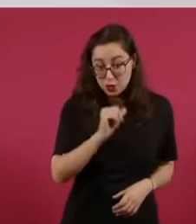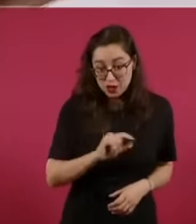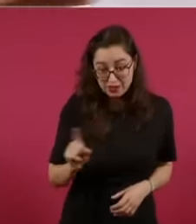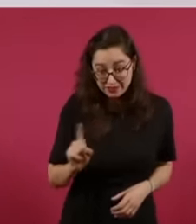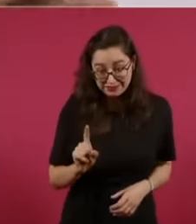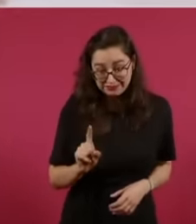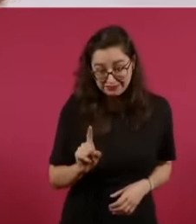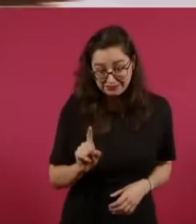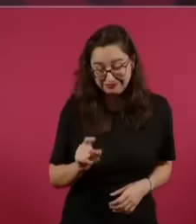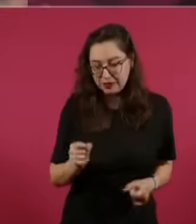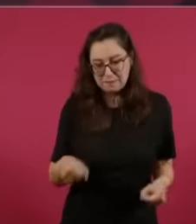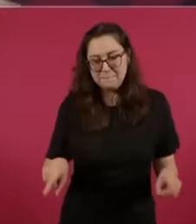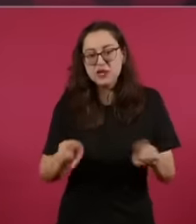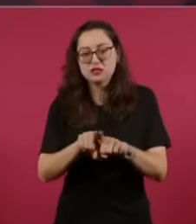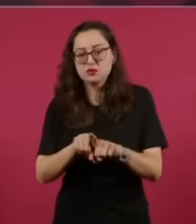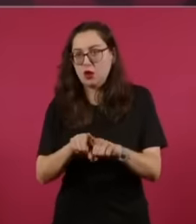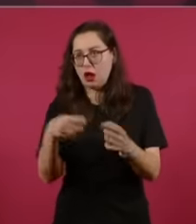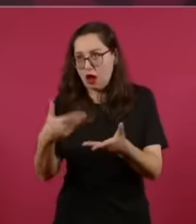fue como un temblor